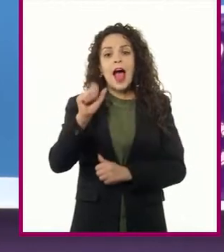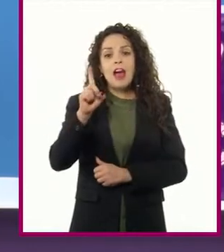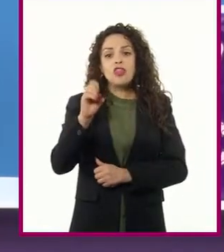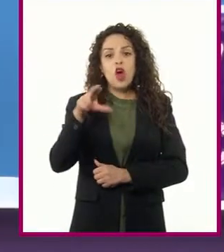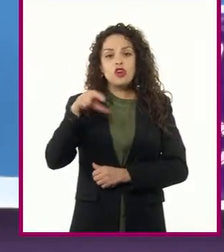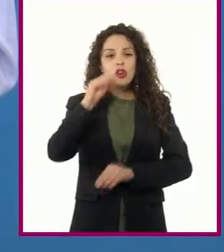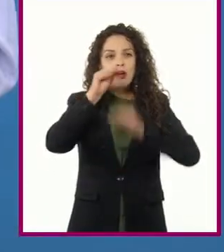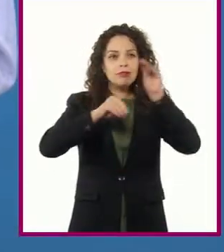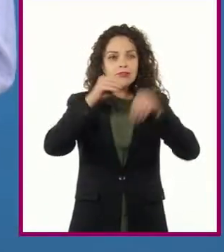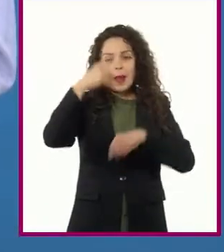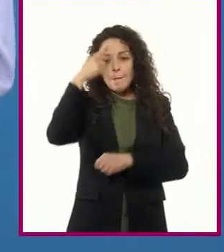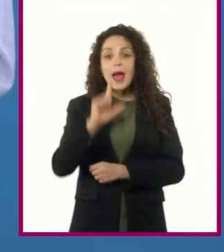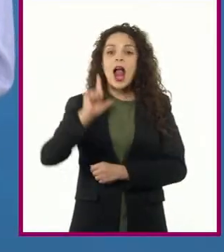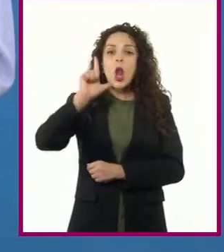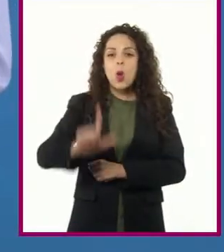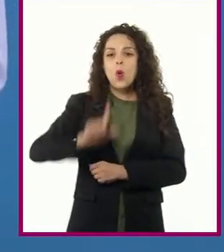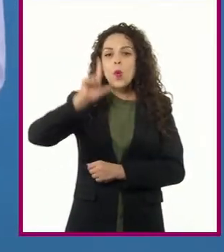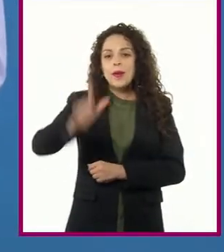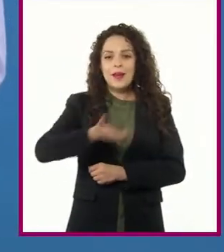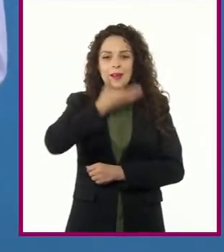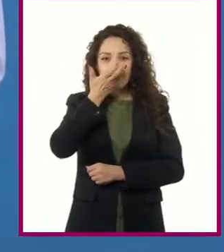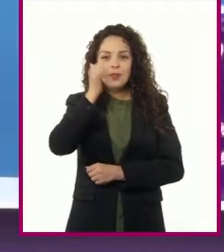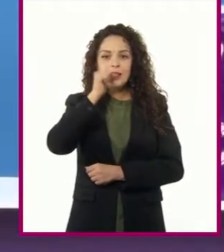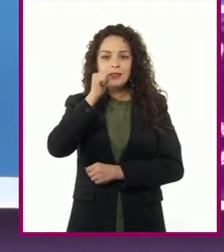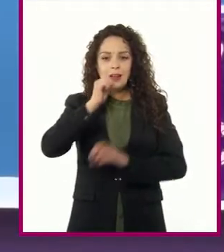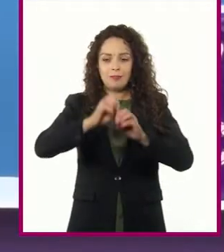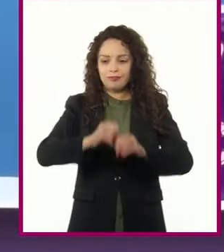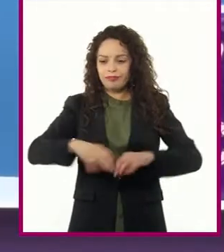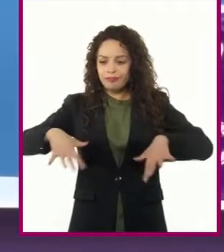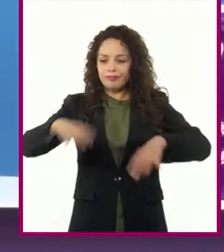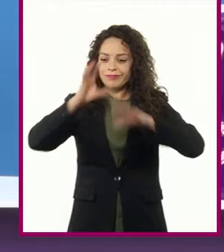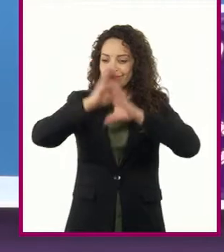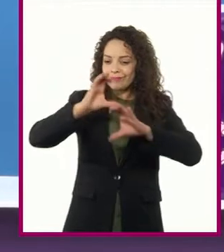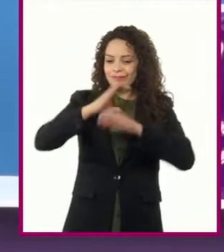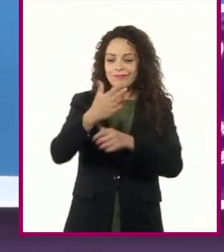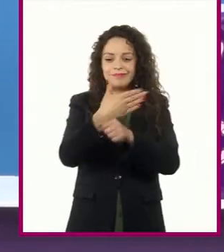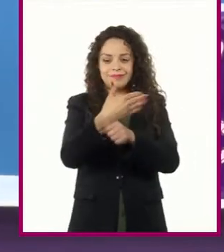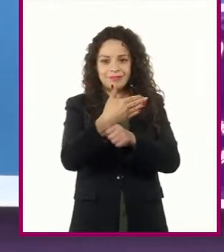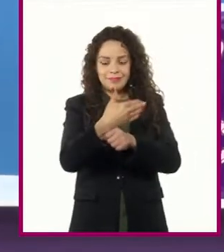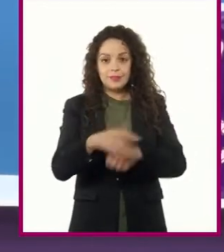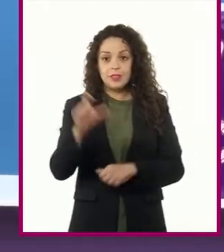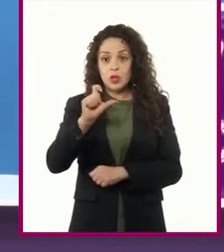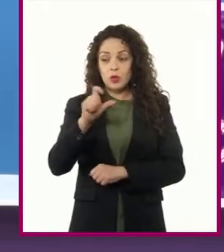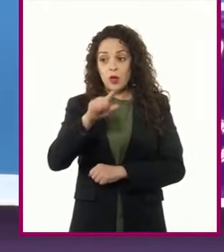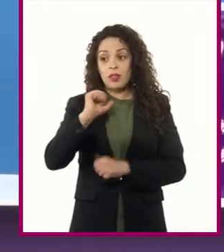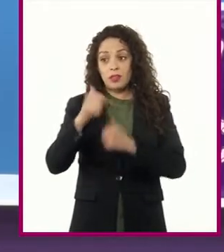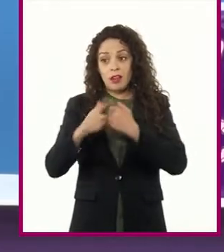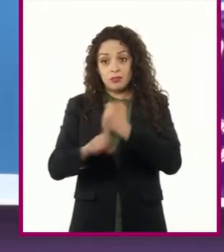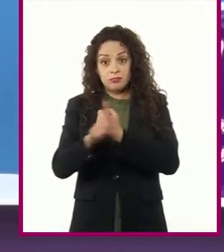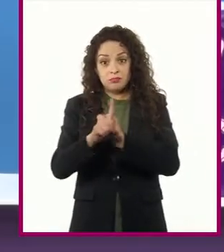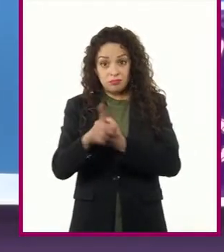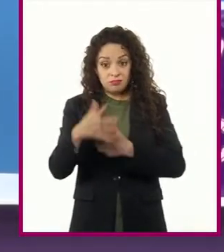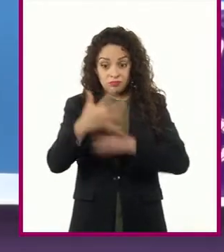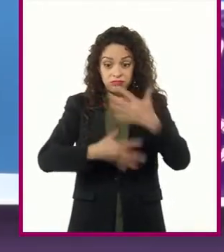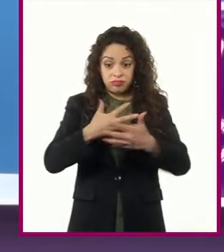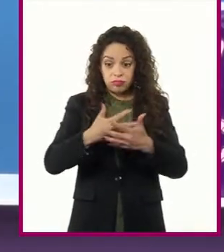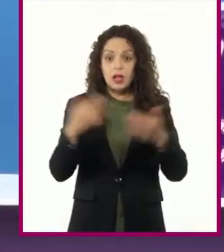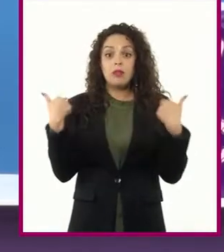los lunes. Cuando había riñas, las prefectas y los prefectos regañaban a las personas